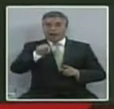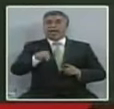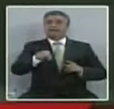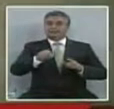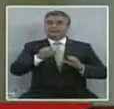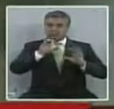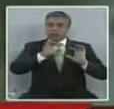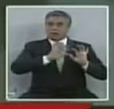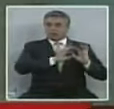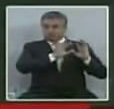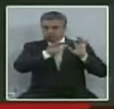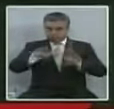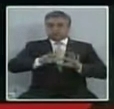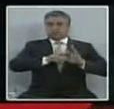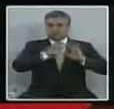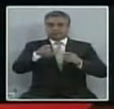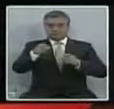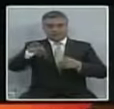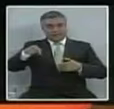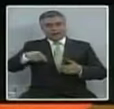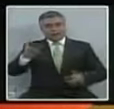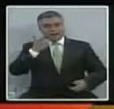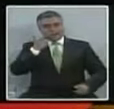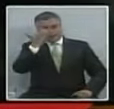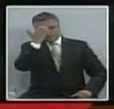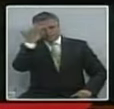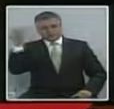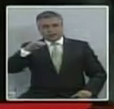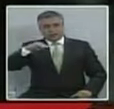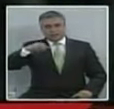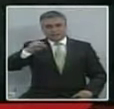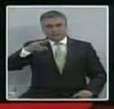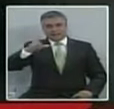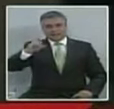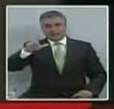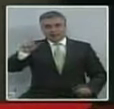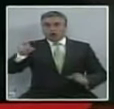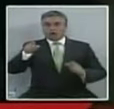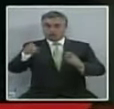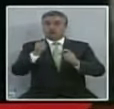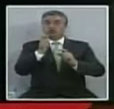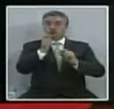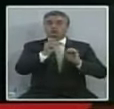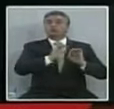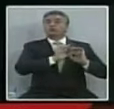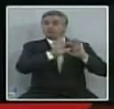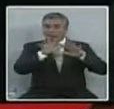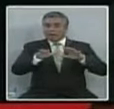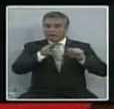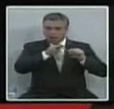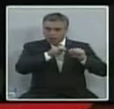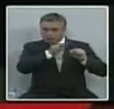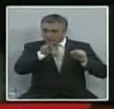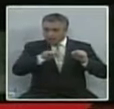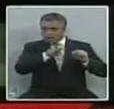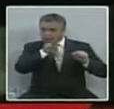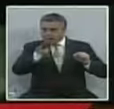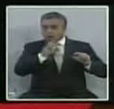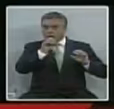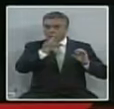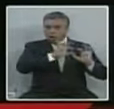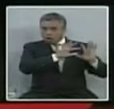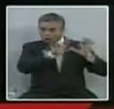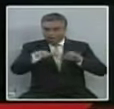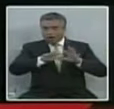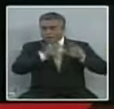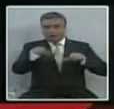estamos conversando acá con Marcelo Lagos, que nos acompaña, el tsunami es una continuación de olas que van llegando, un